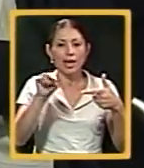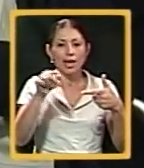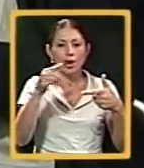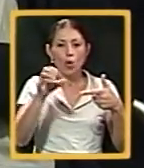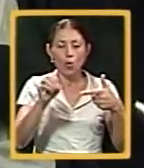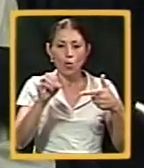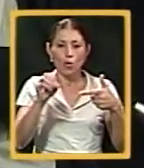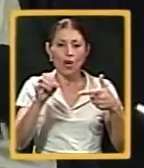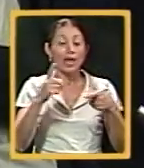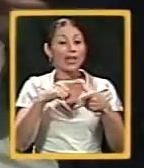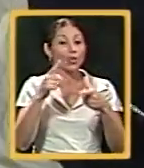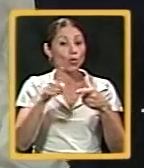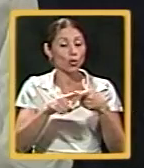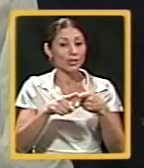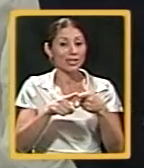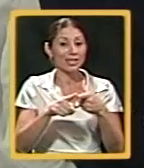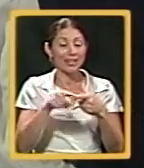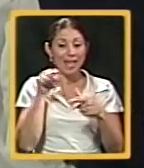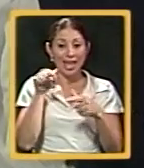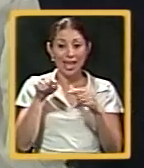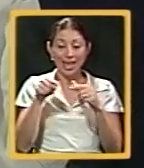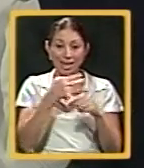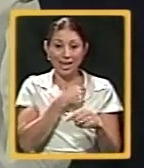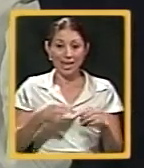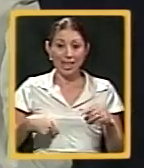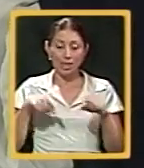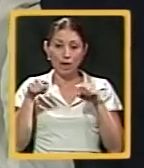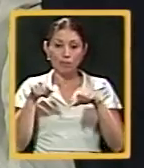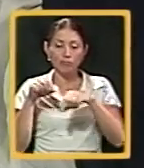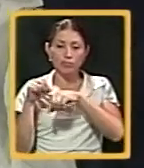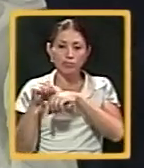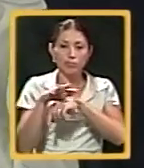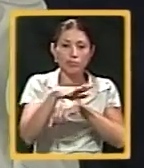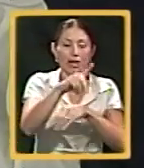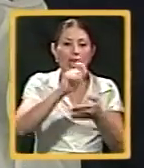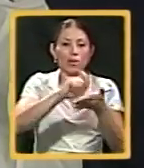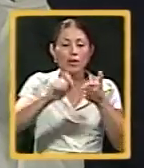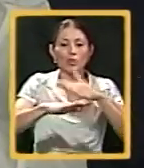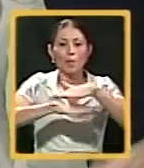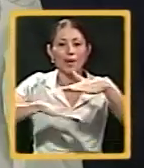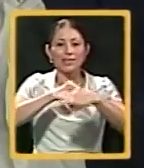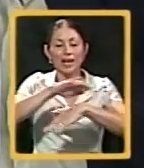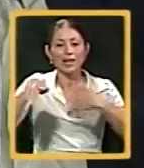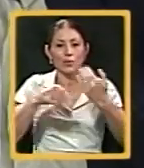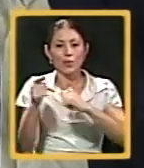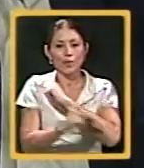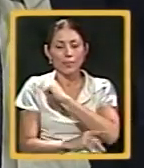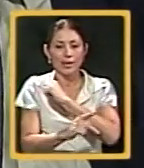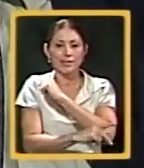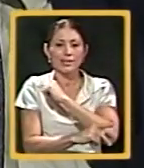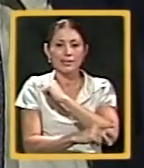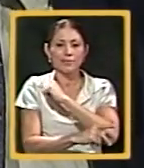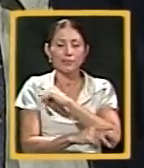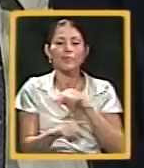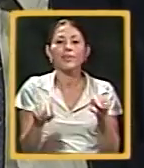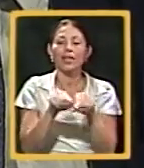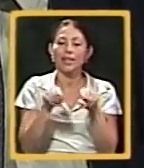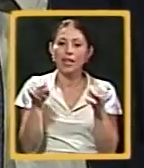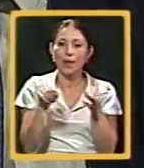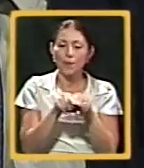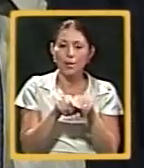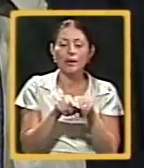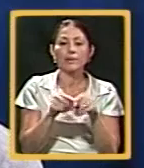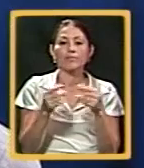desde Heredia se disparaba educación básica hacia el resto del país. Yo creo que fue una construcción muy importante. Y luego